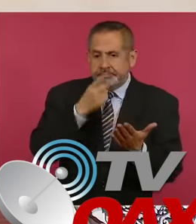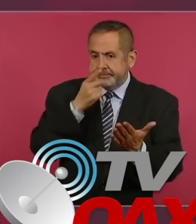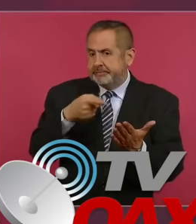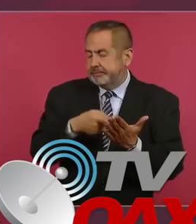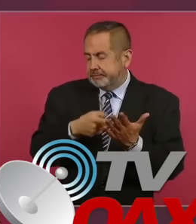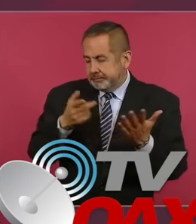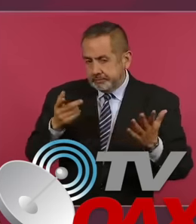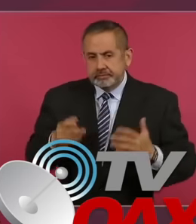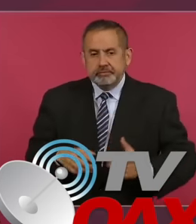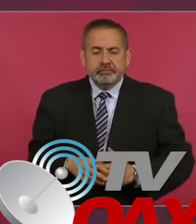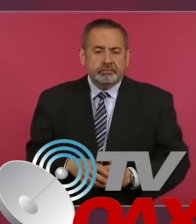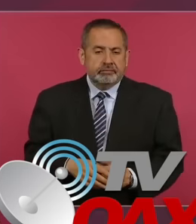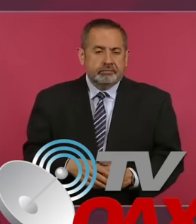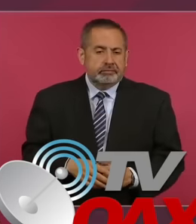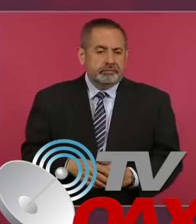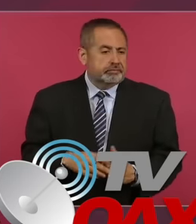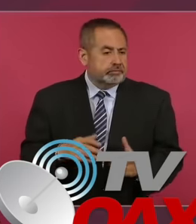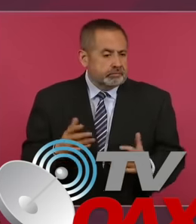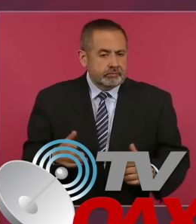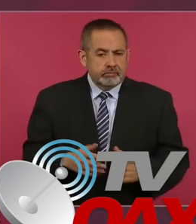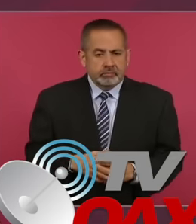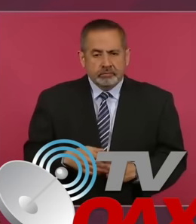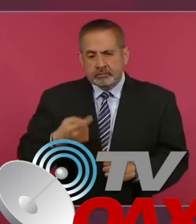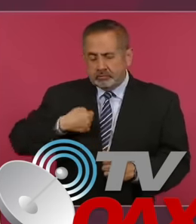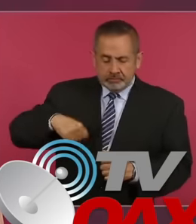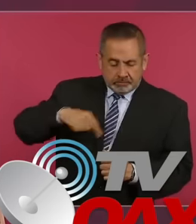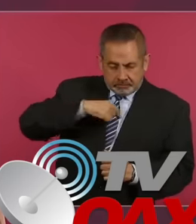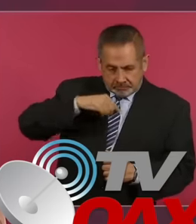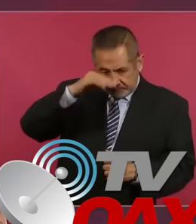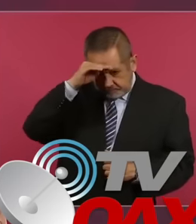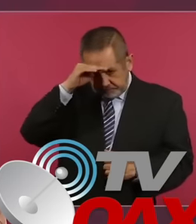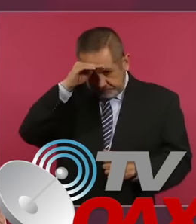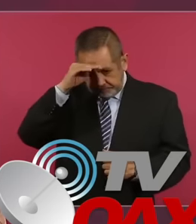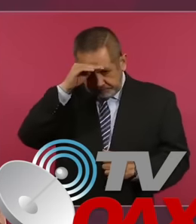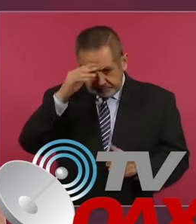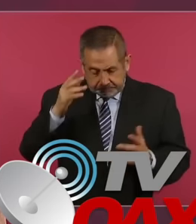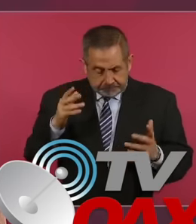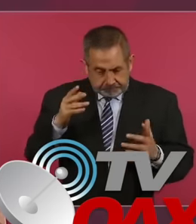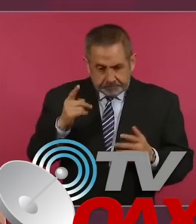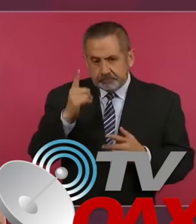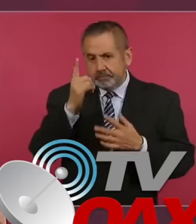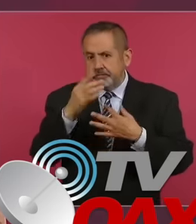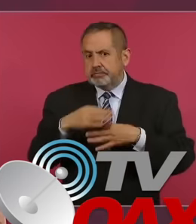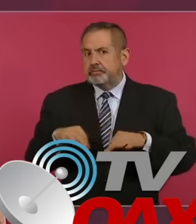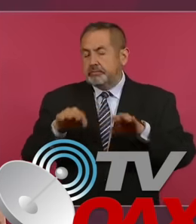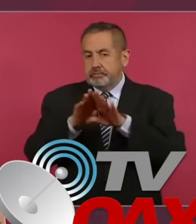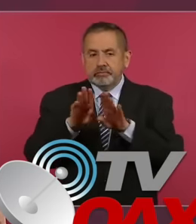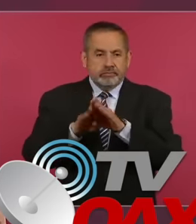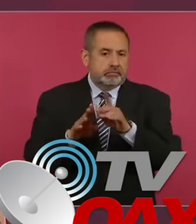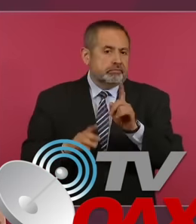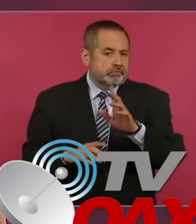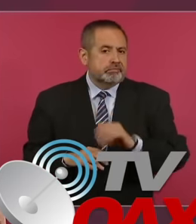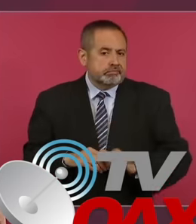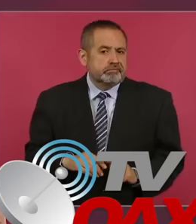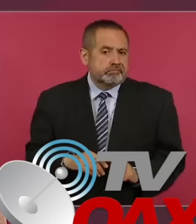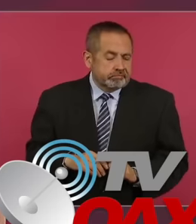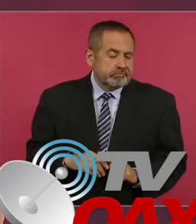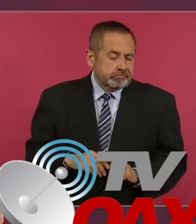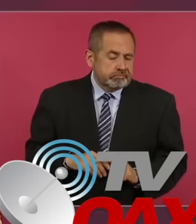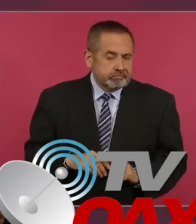cláusula. Entonces, nosotros consideramos que es importante